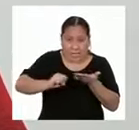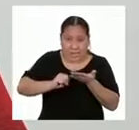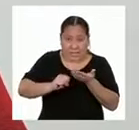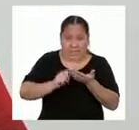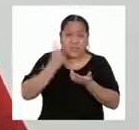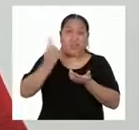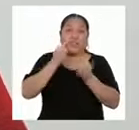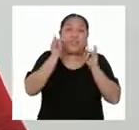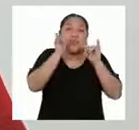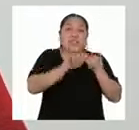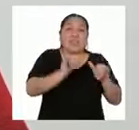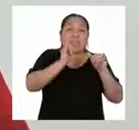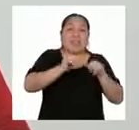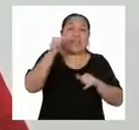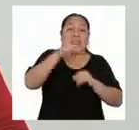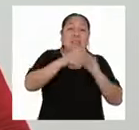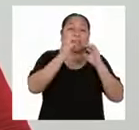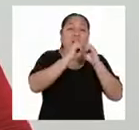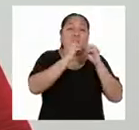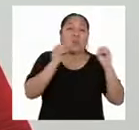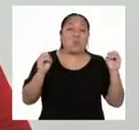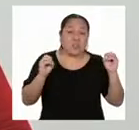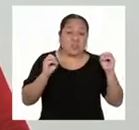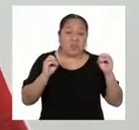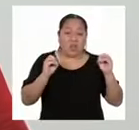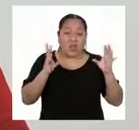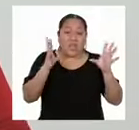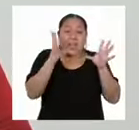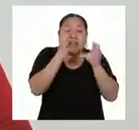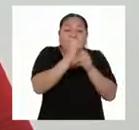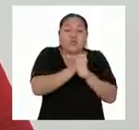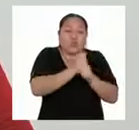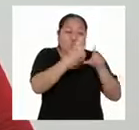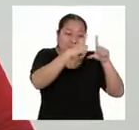que constituye el resumen del texto,